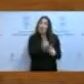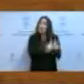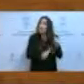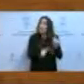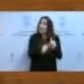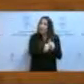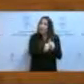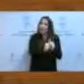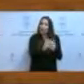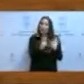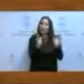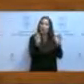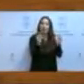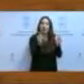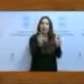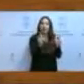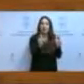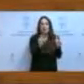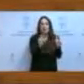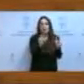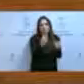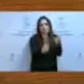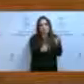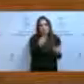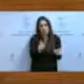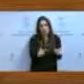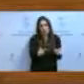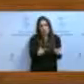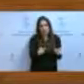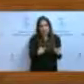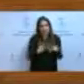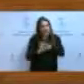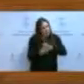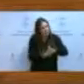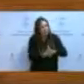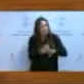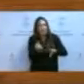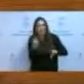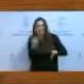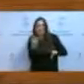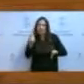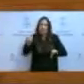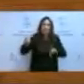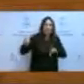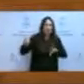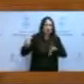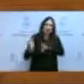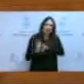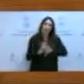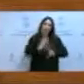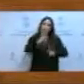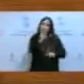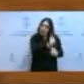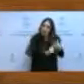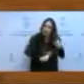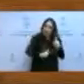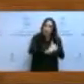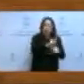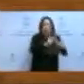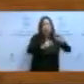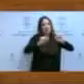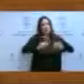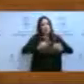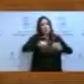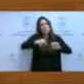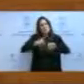personas frente al tratamiento a las cifras, a los números. Primero los mayores y luego las cifras. Es